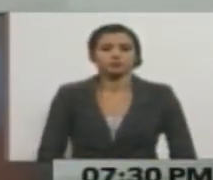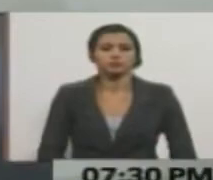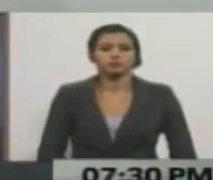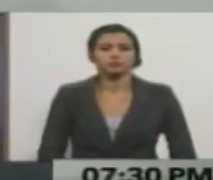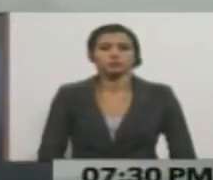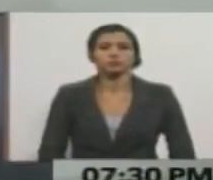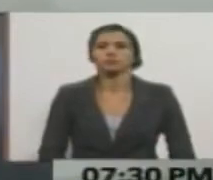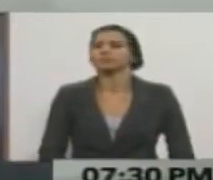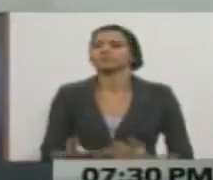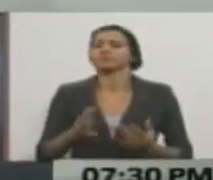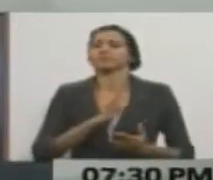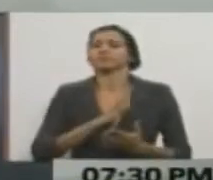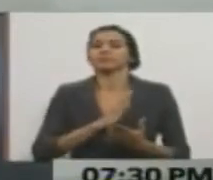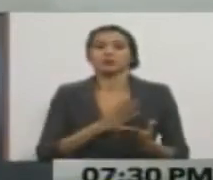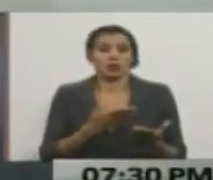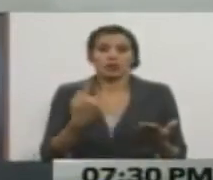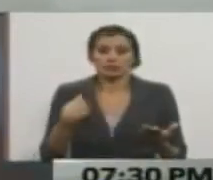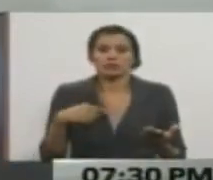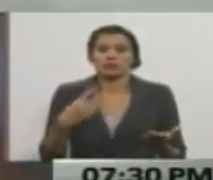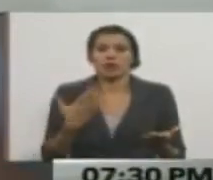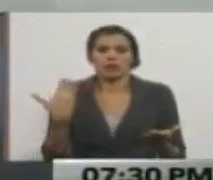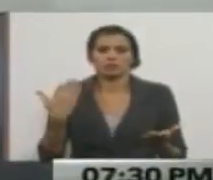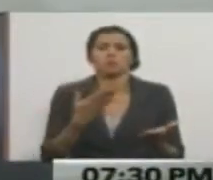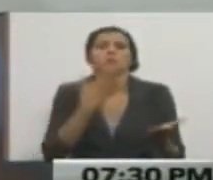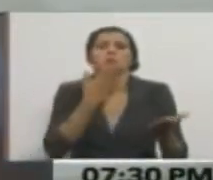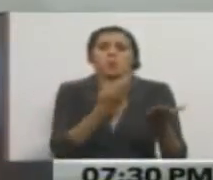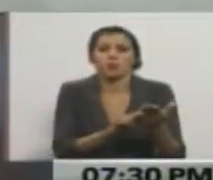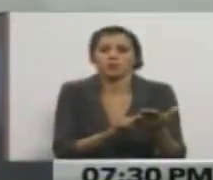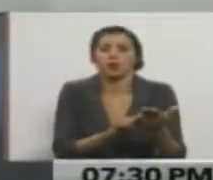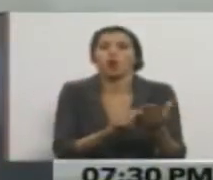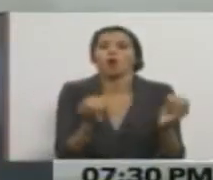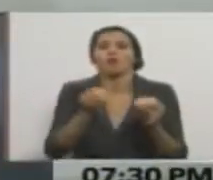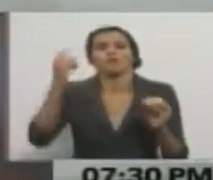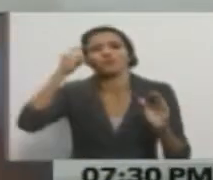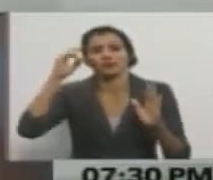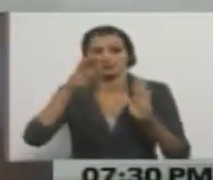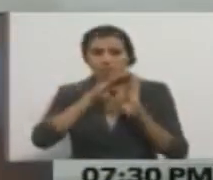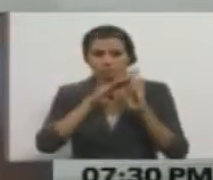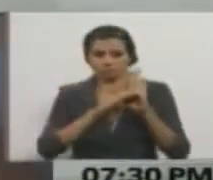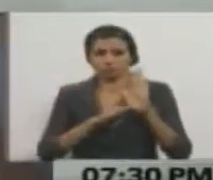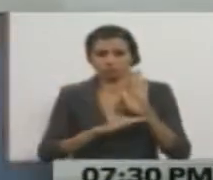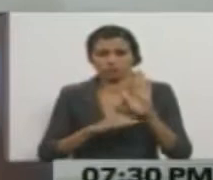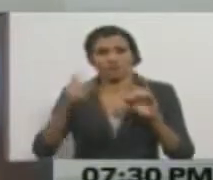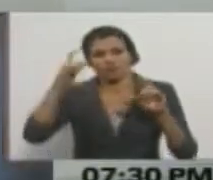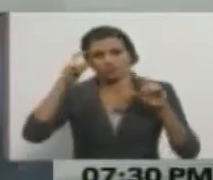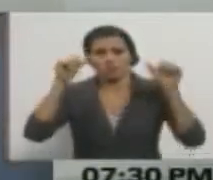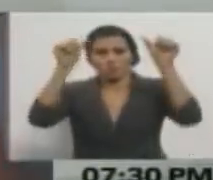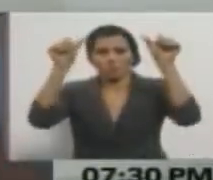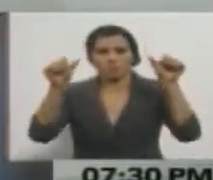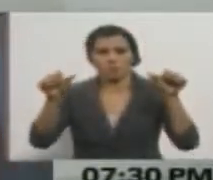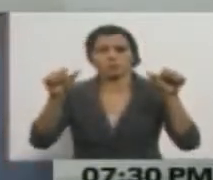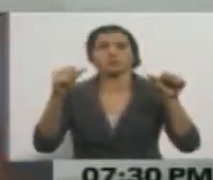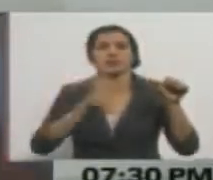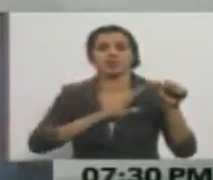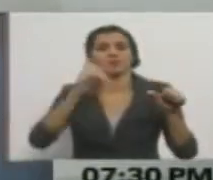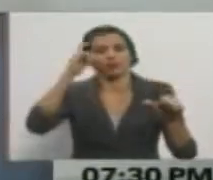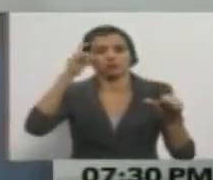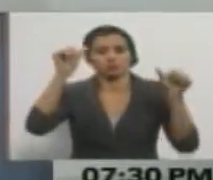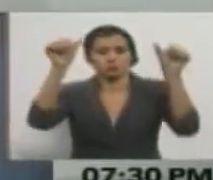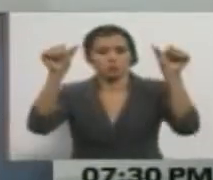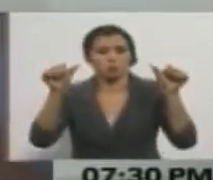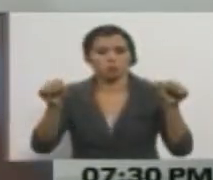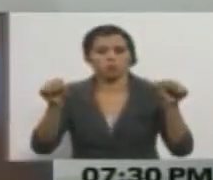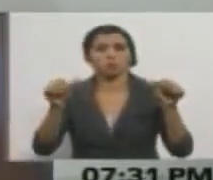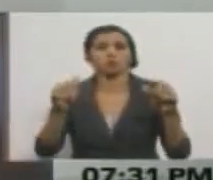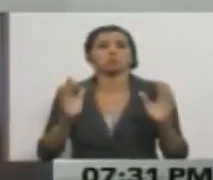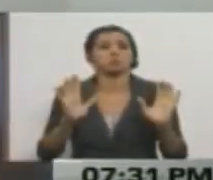especie de propuesta o cronograma, vamos a decir así, cronograma, que sería finalmente